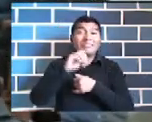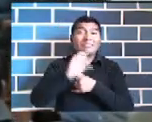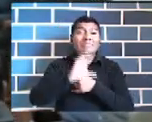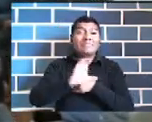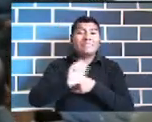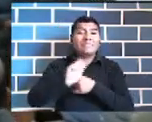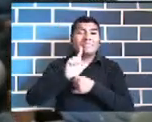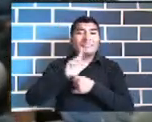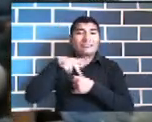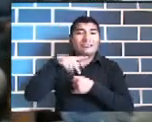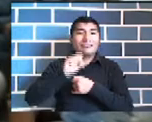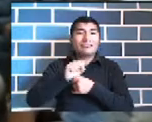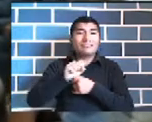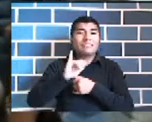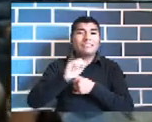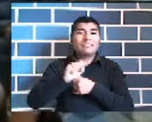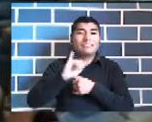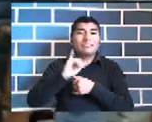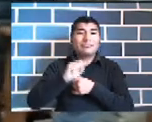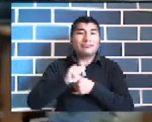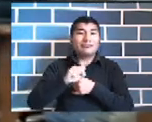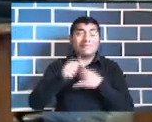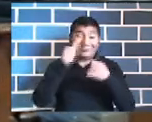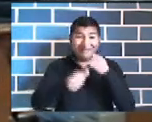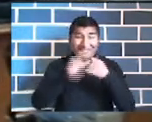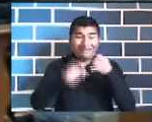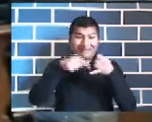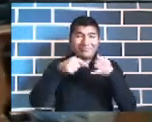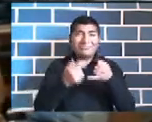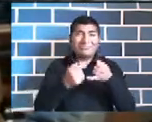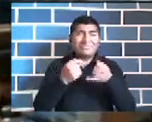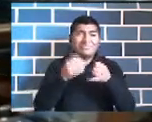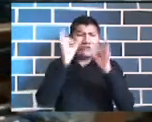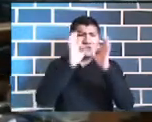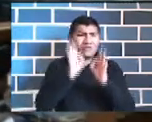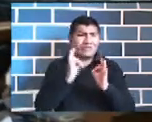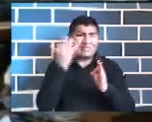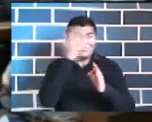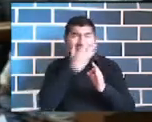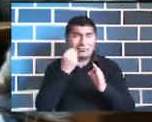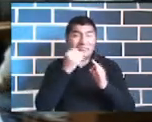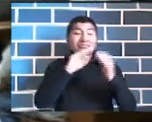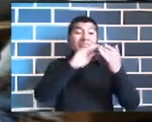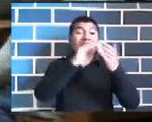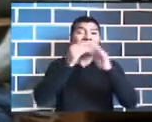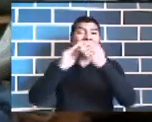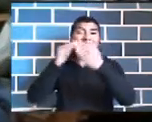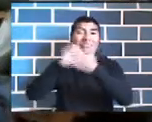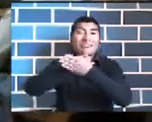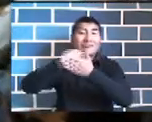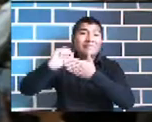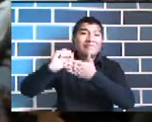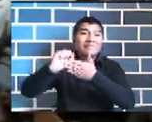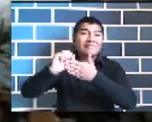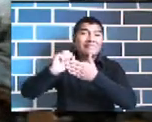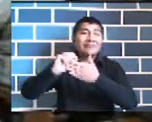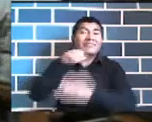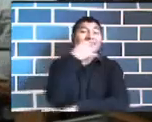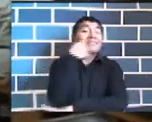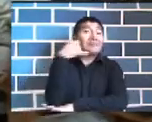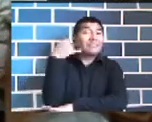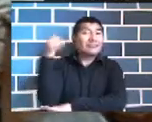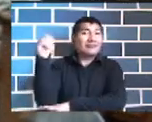Apocalipsis, siempre con esas figuras literarias tan hermosas, a la ciudad santa, a la